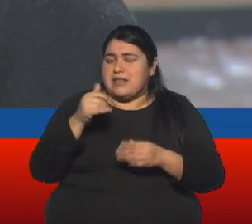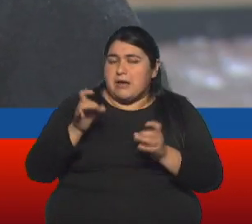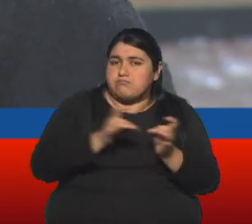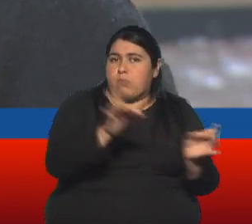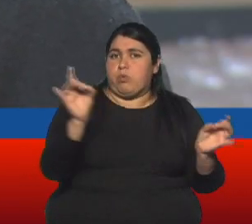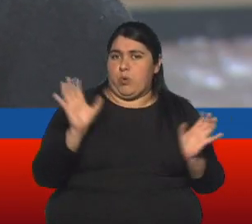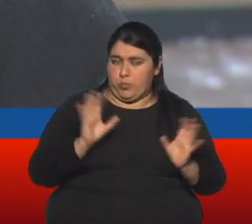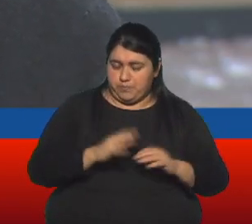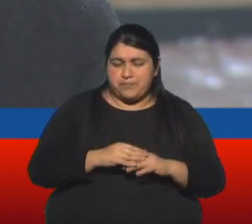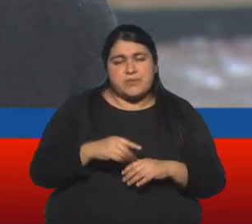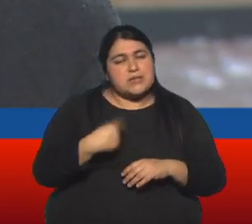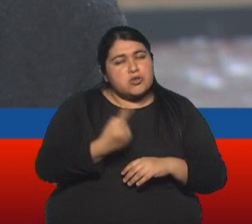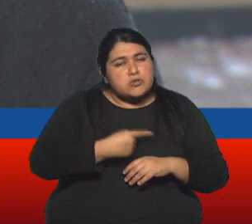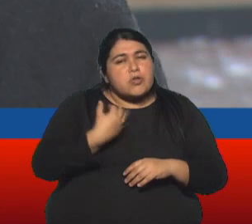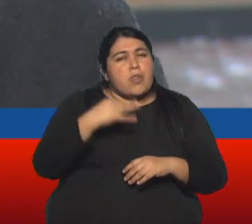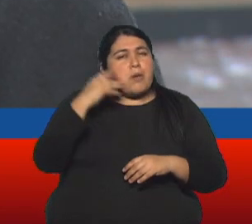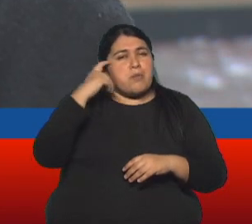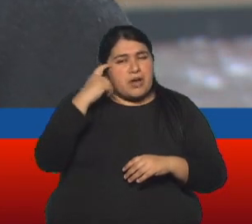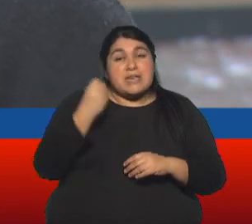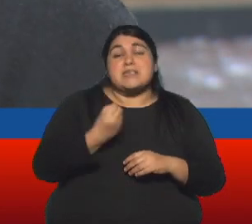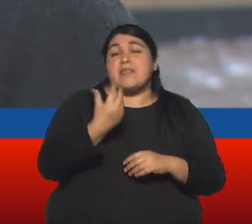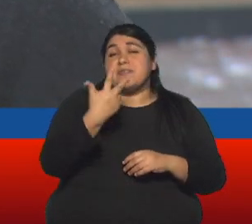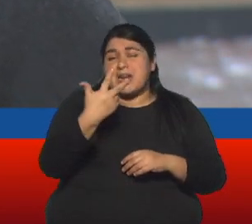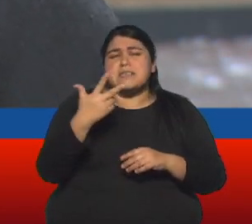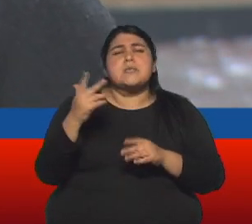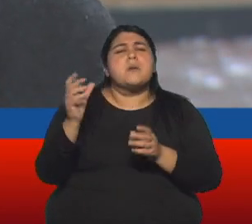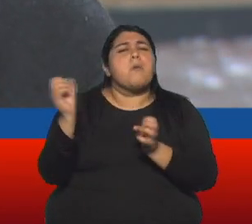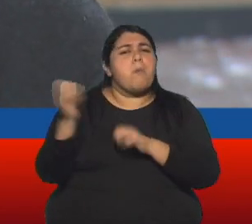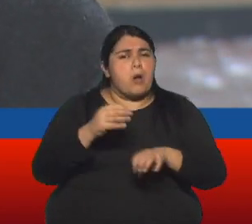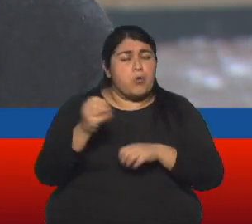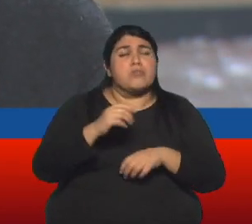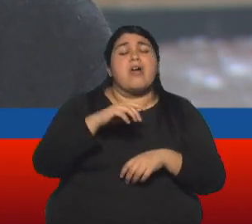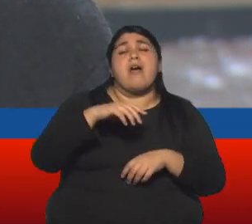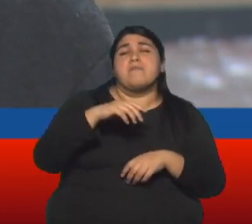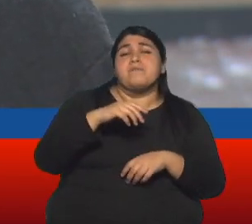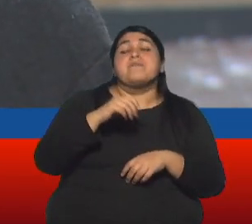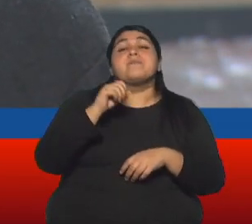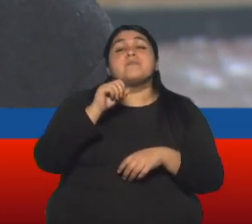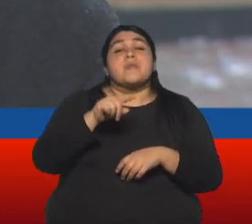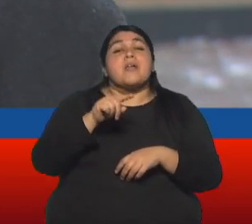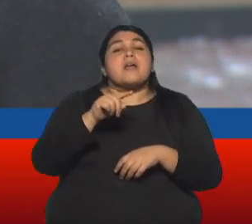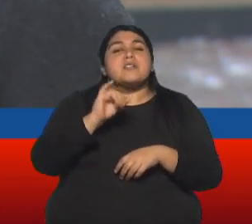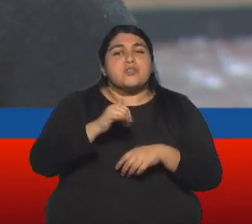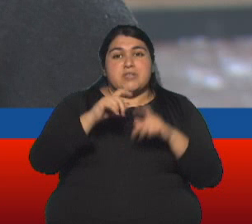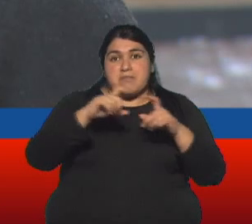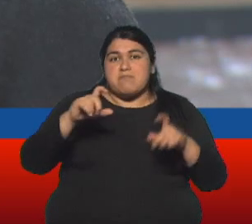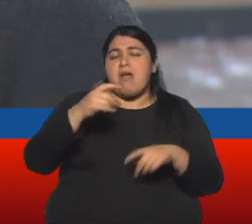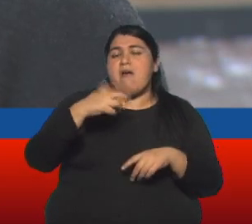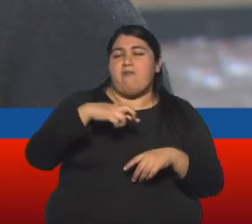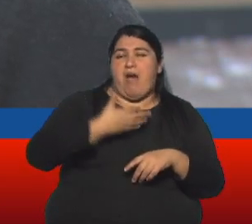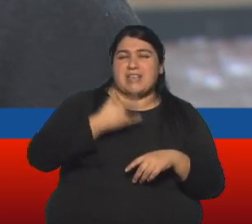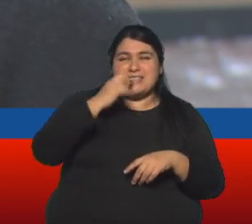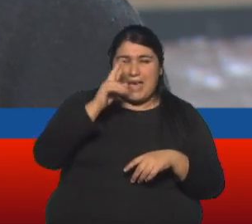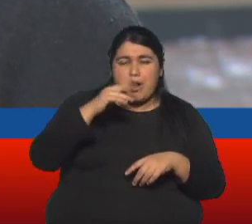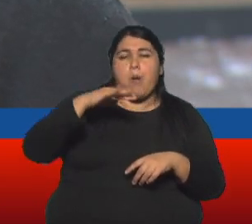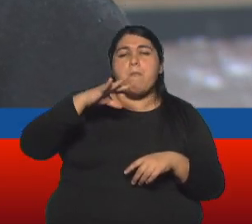esperemos que se concrete rápido, el ingreso de tres vacunas que son excelentes, que es Pfizer, Moderna y Johnson. Y bueno, eso